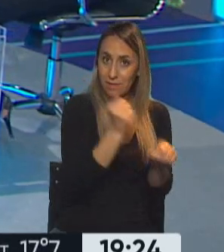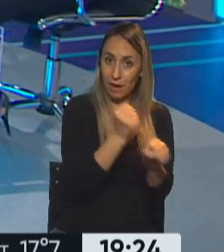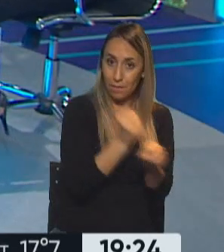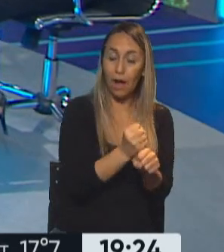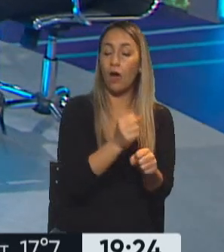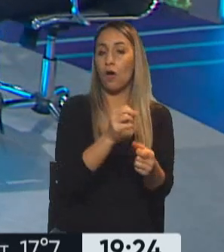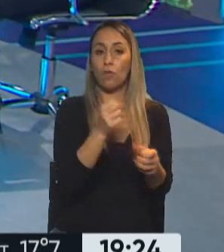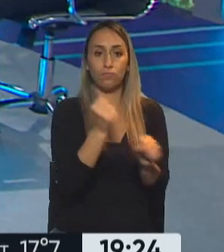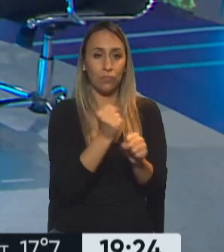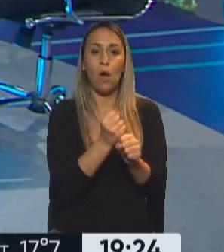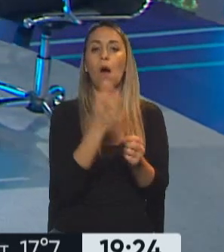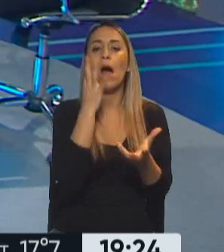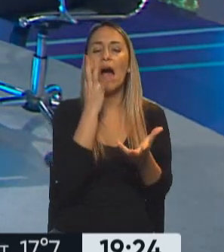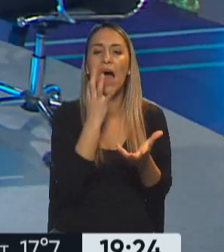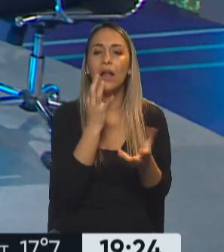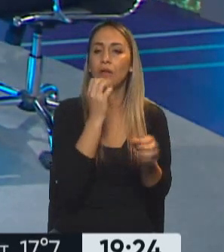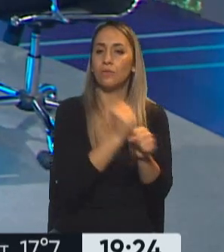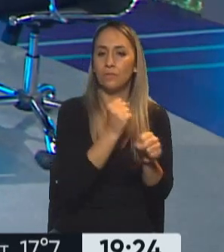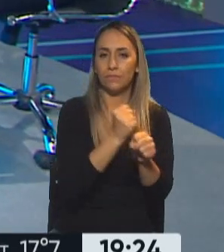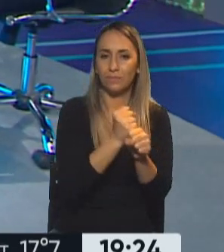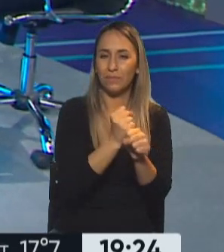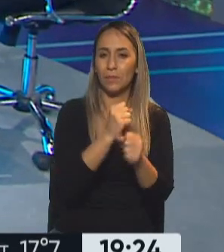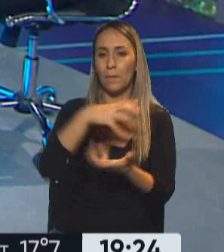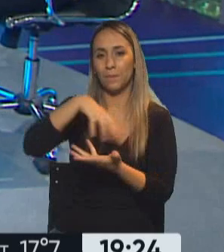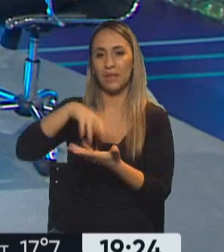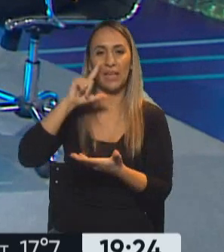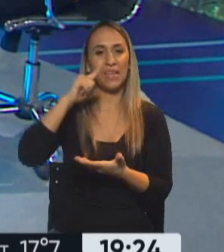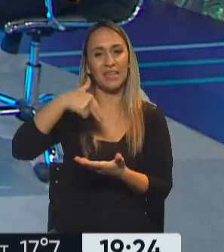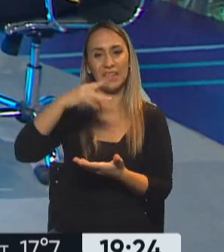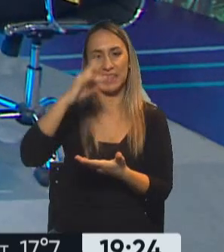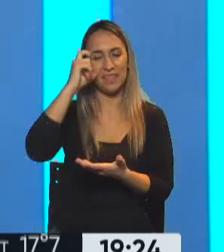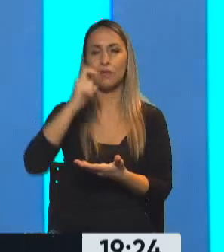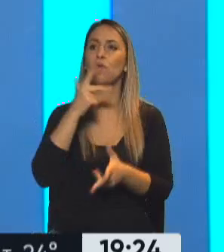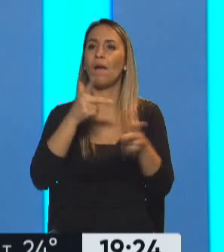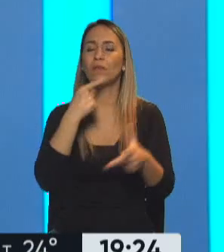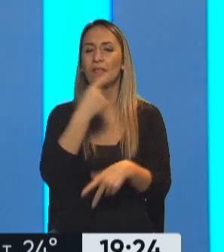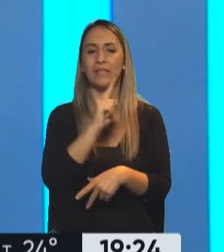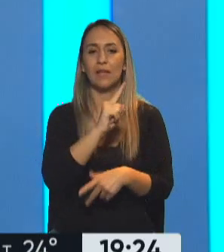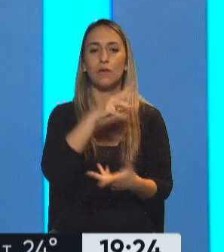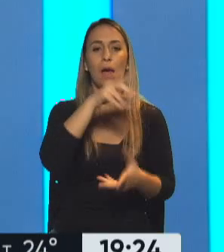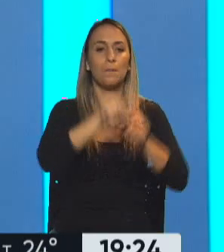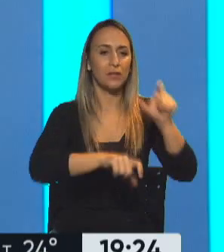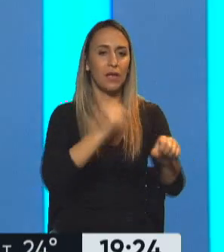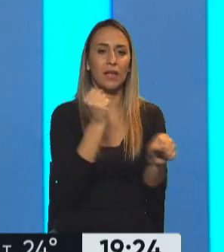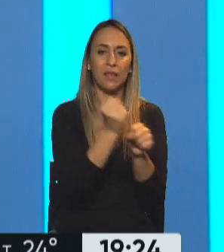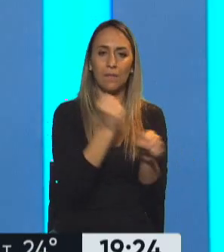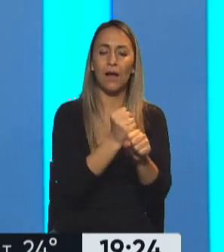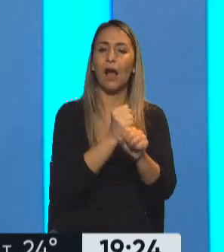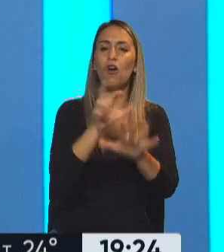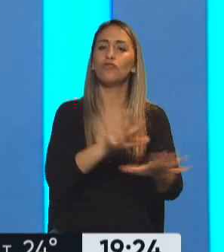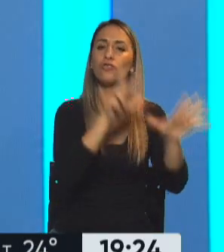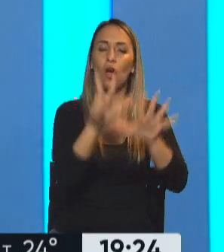hayan trabajado un poquito, digamos, el criterio metodológico del sí. INDEC, igual en ese sentido no es que habla del trabajador necesariamente que cumple 8 horas, sino